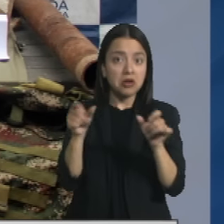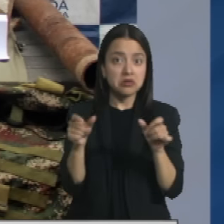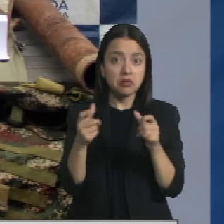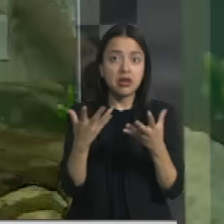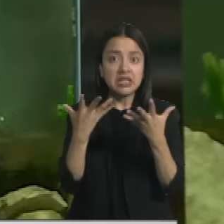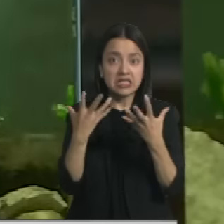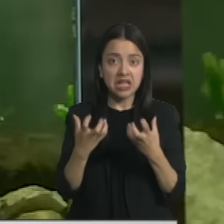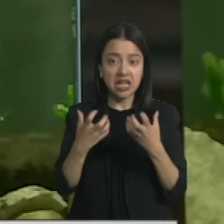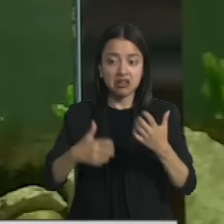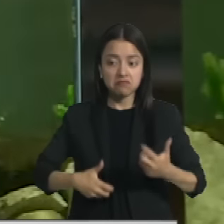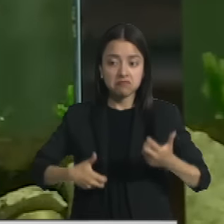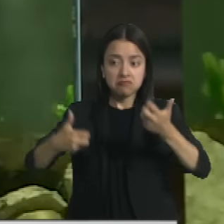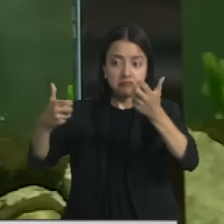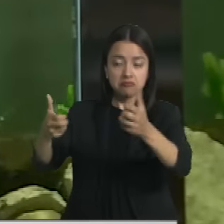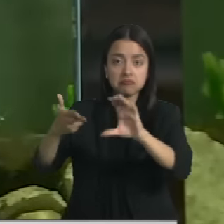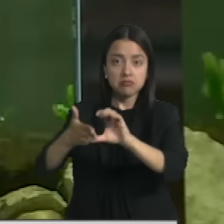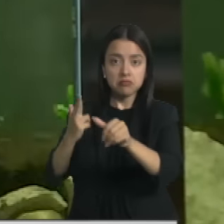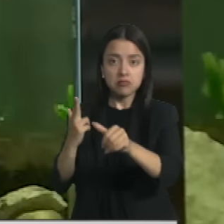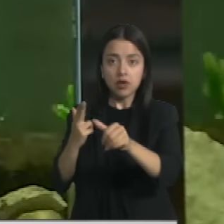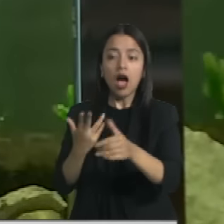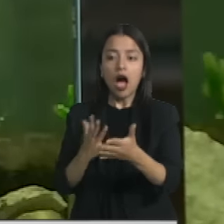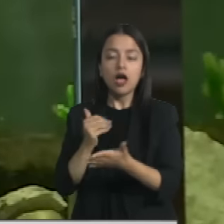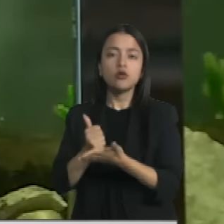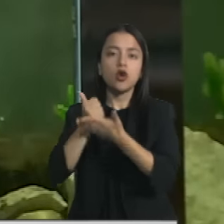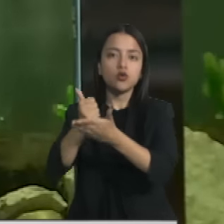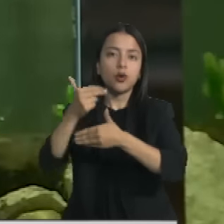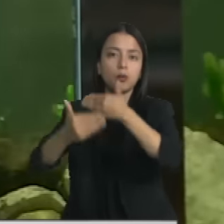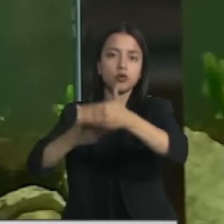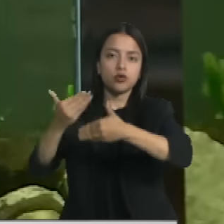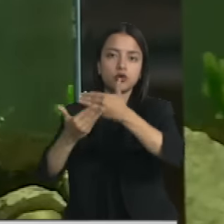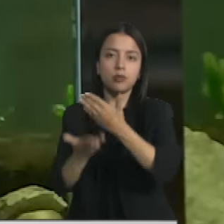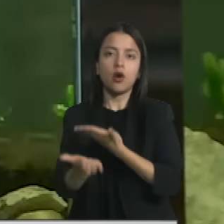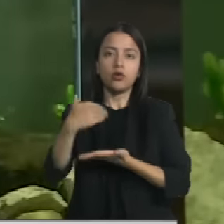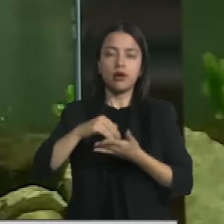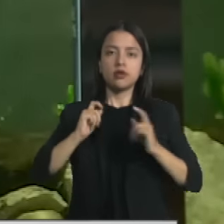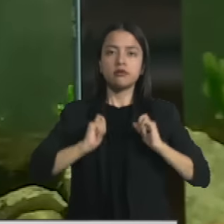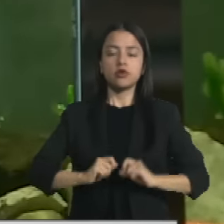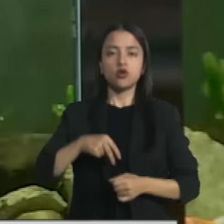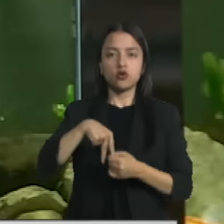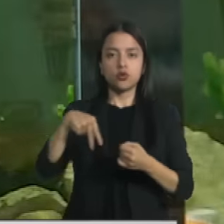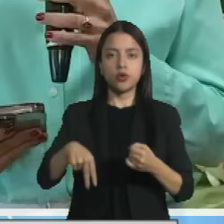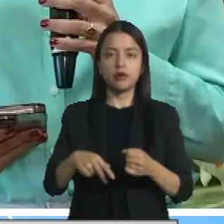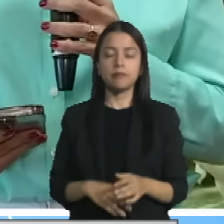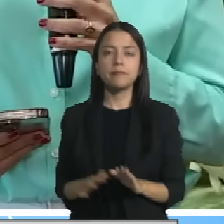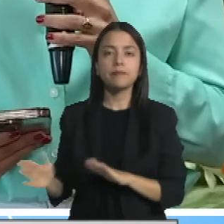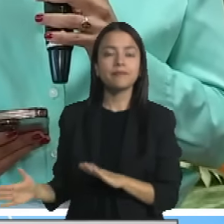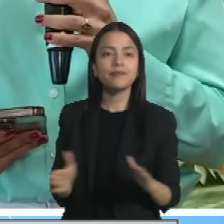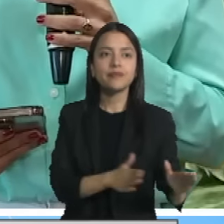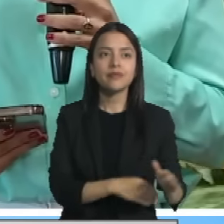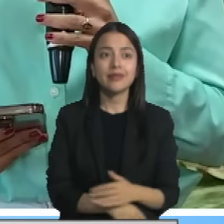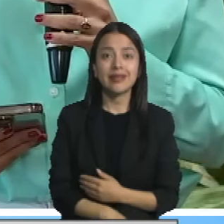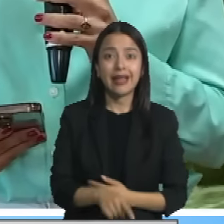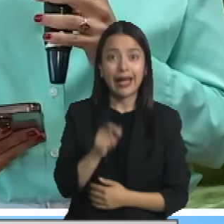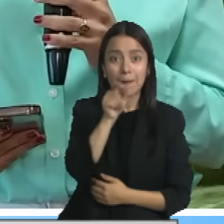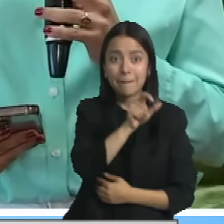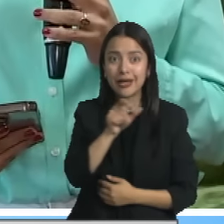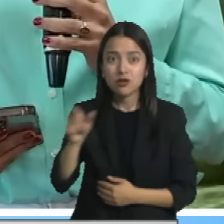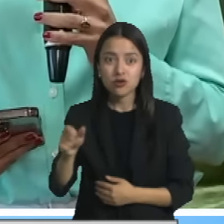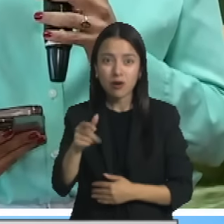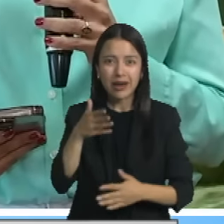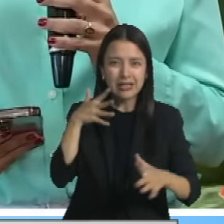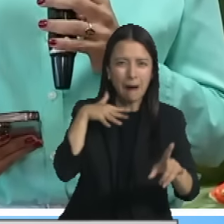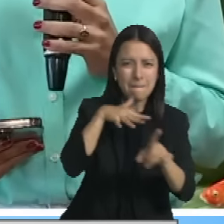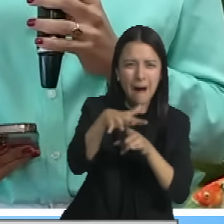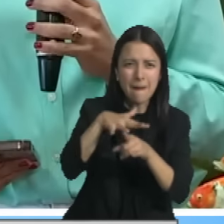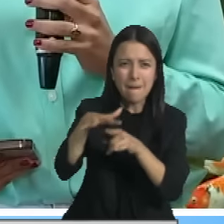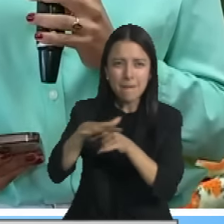civil. Y en otras noticias, 4 presuntos extorsionistas fueron capturados en flagrancia. Los hechos se presentaron en el barrio San